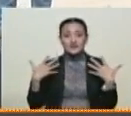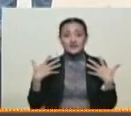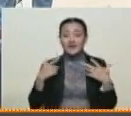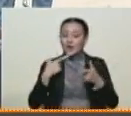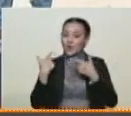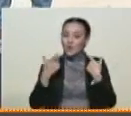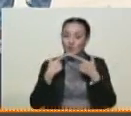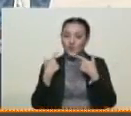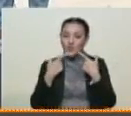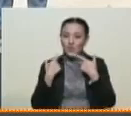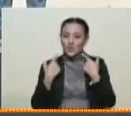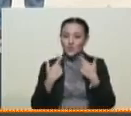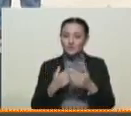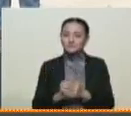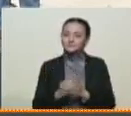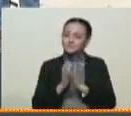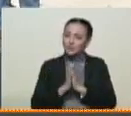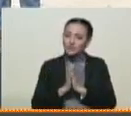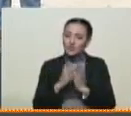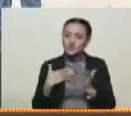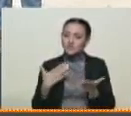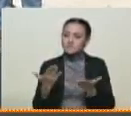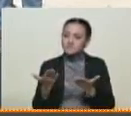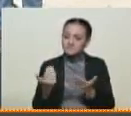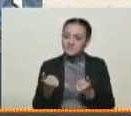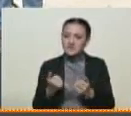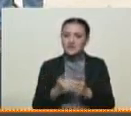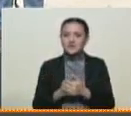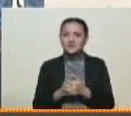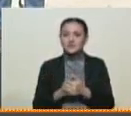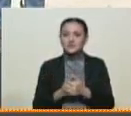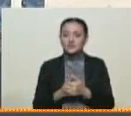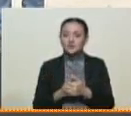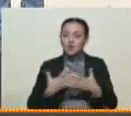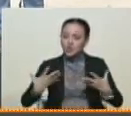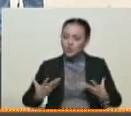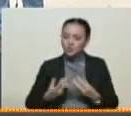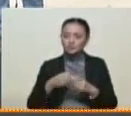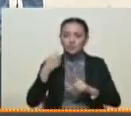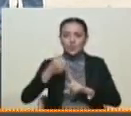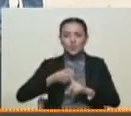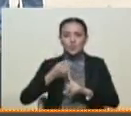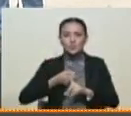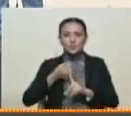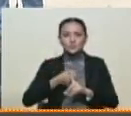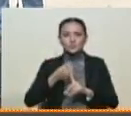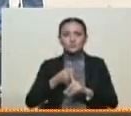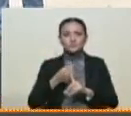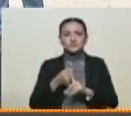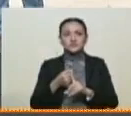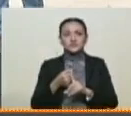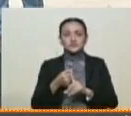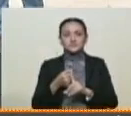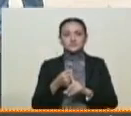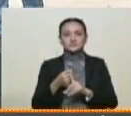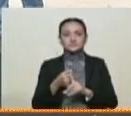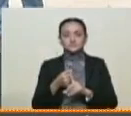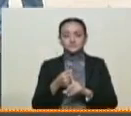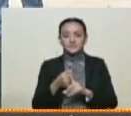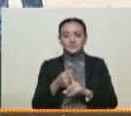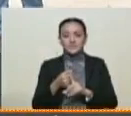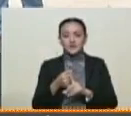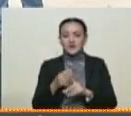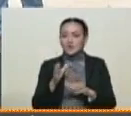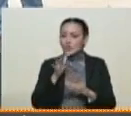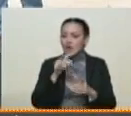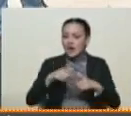colores. Así que yo les pido, compañeros y compañeras, que vengan con nosotros a luchar para que le robemos espacio a la desidia,